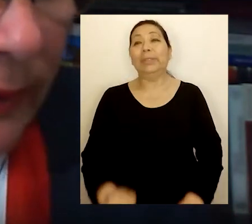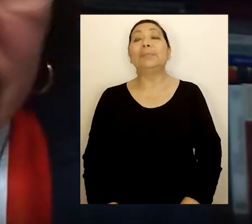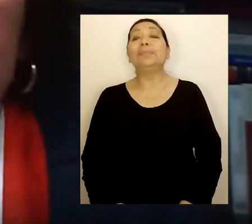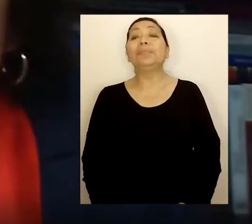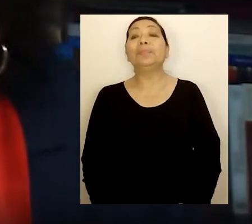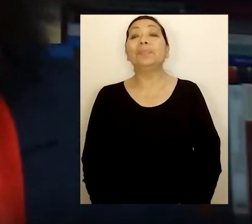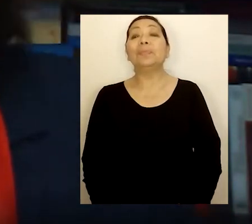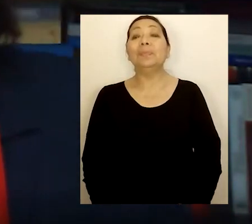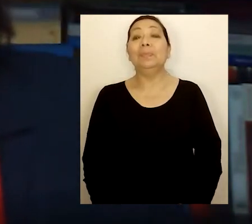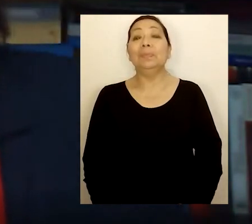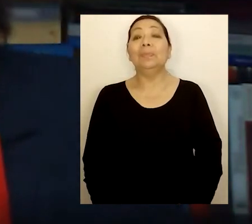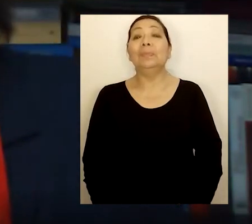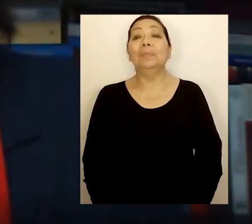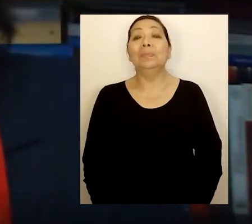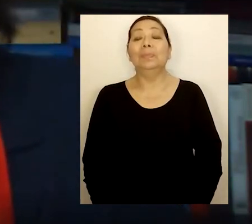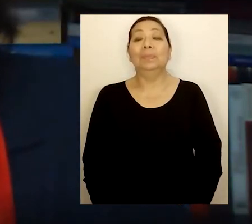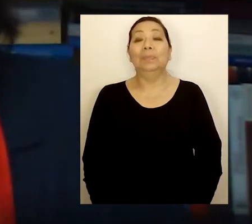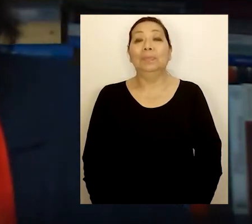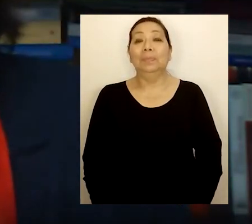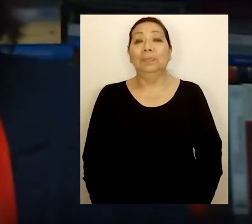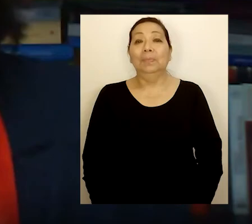pregunta?